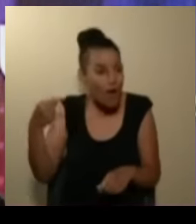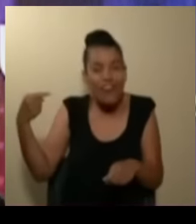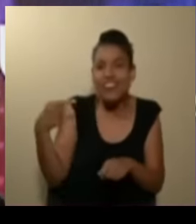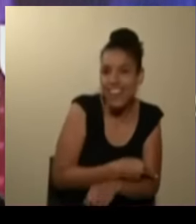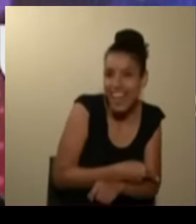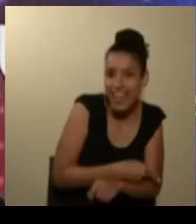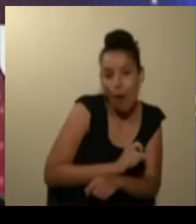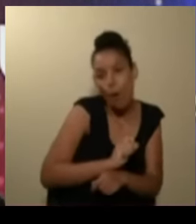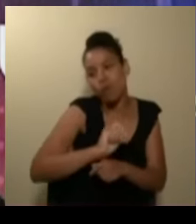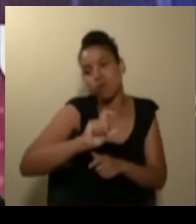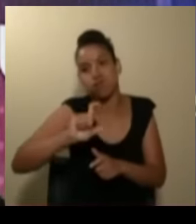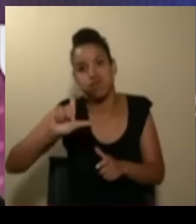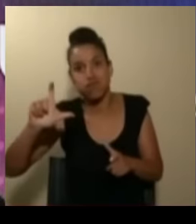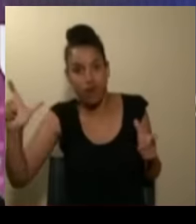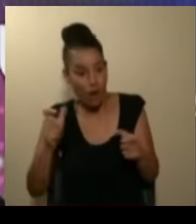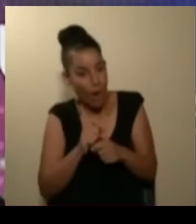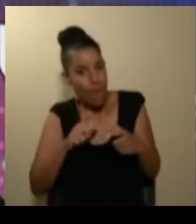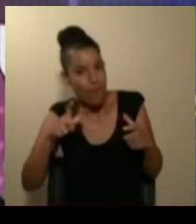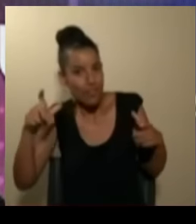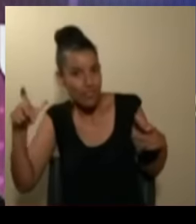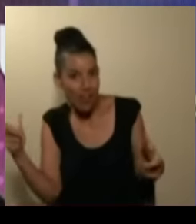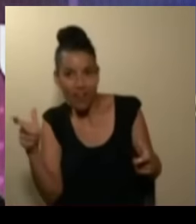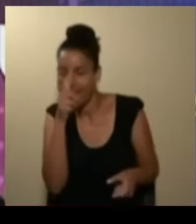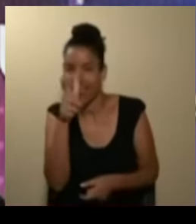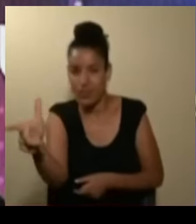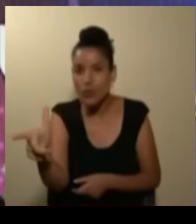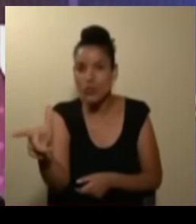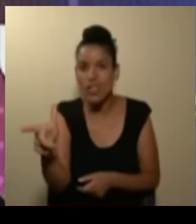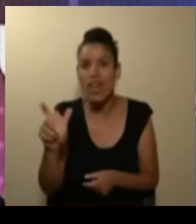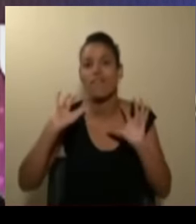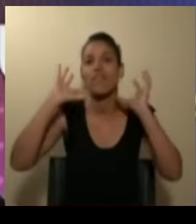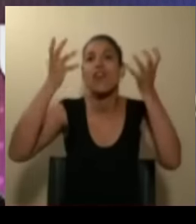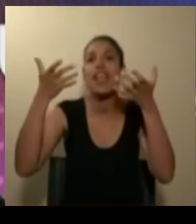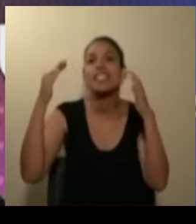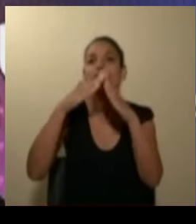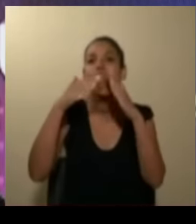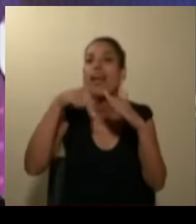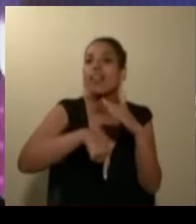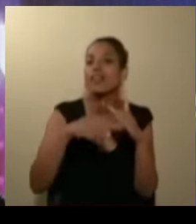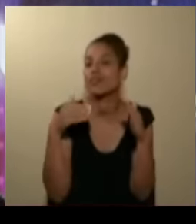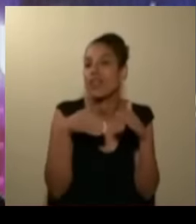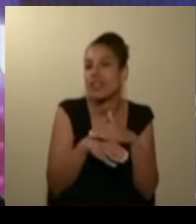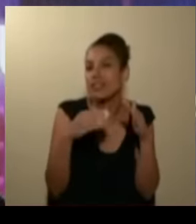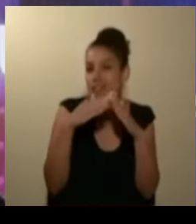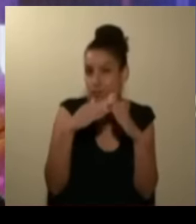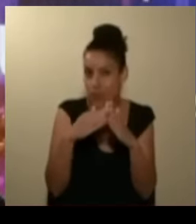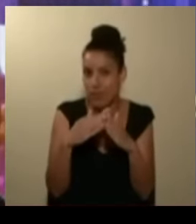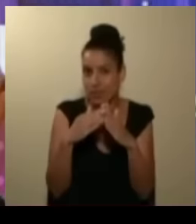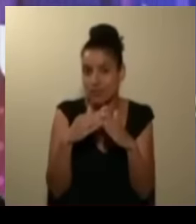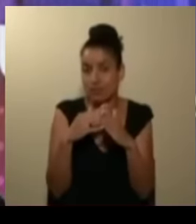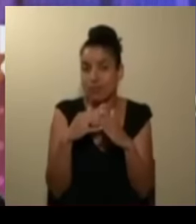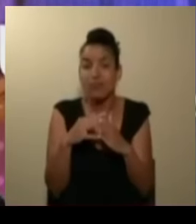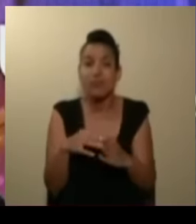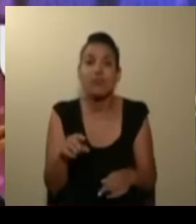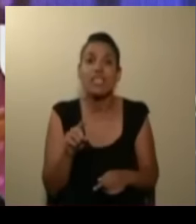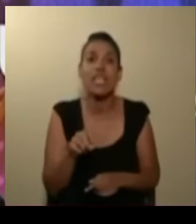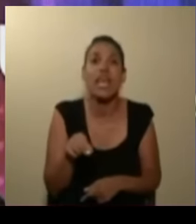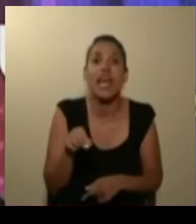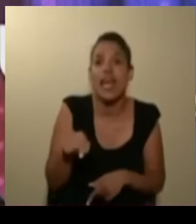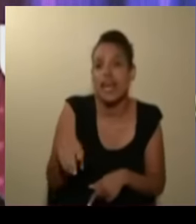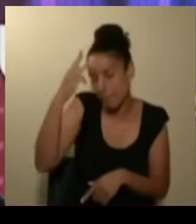habido una menor cantidad de denuncias. Nosotros no creemos, como dijo el ministro Heber, y bueno, no lo dijo el